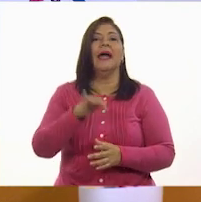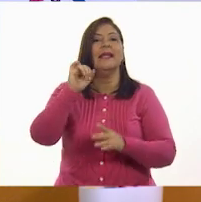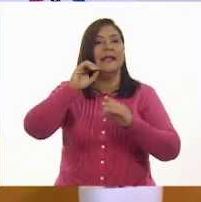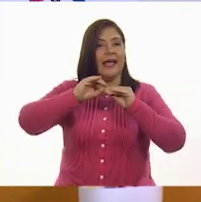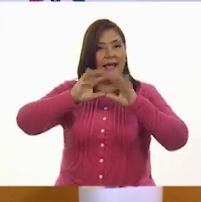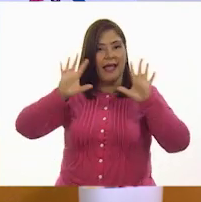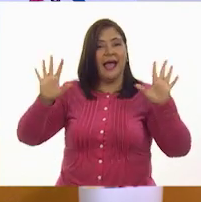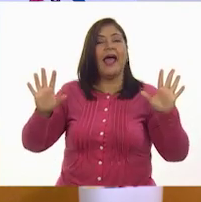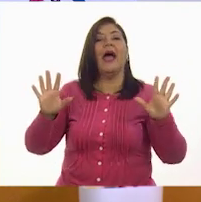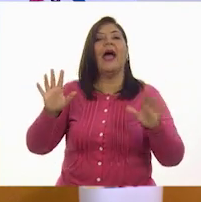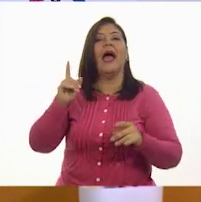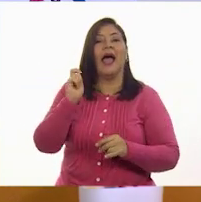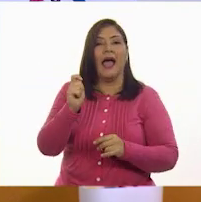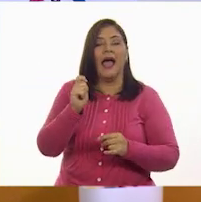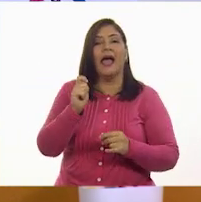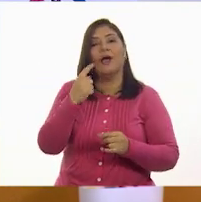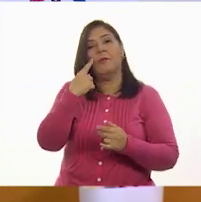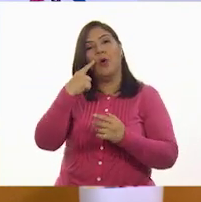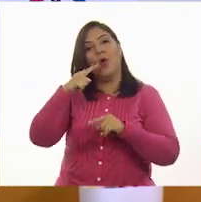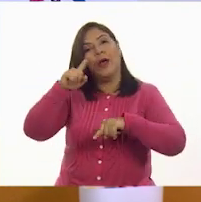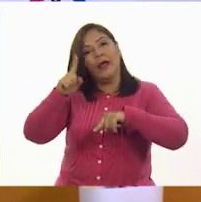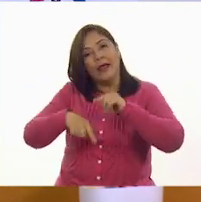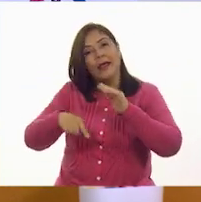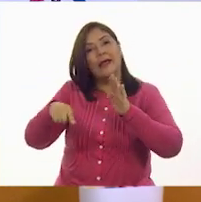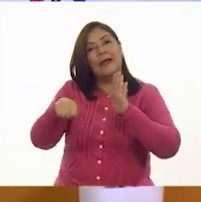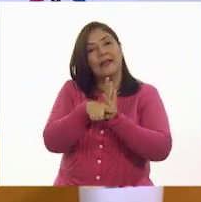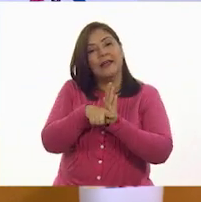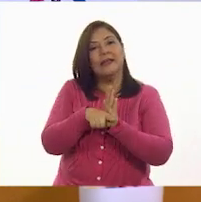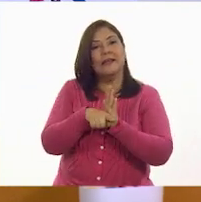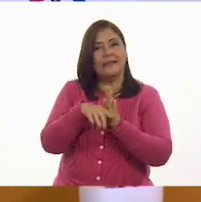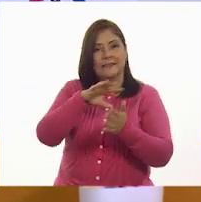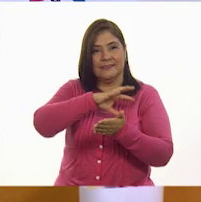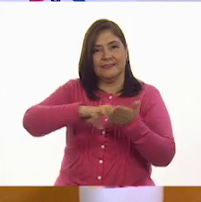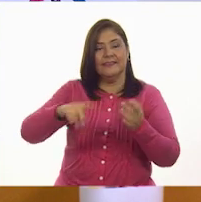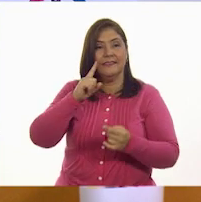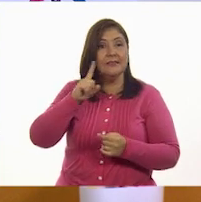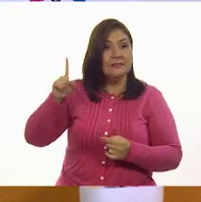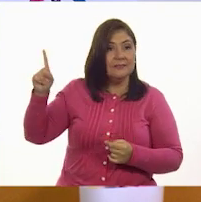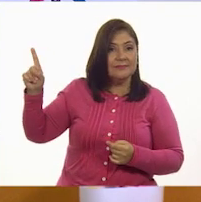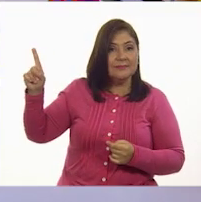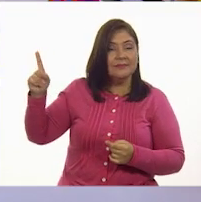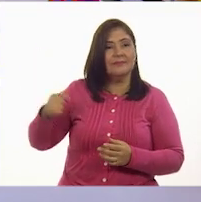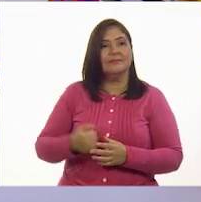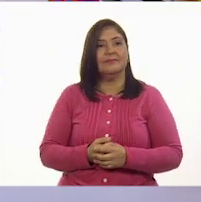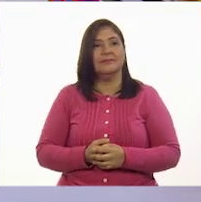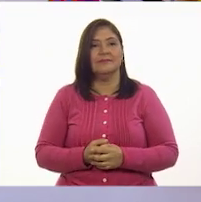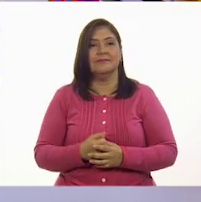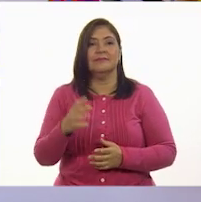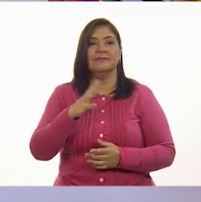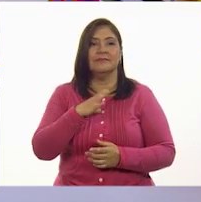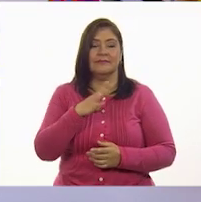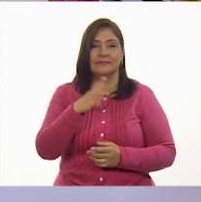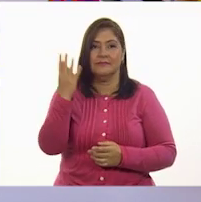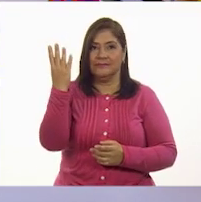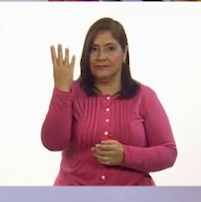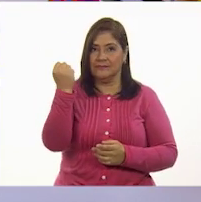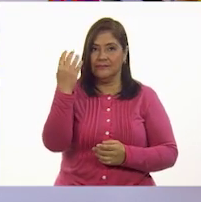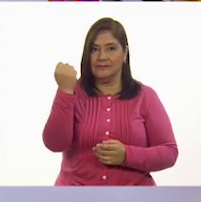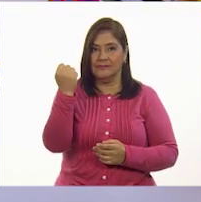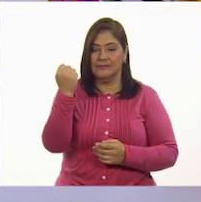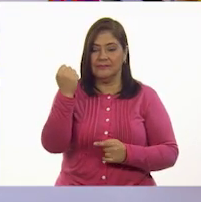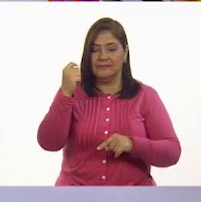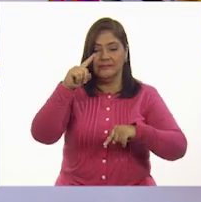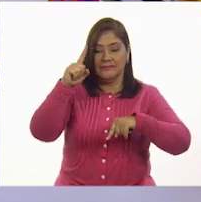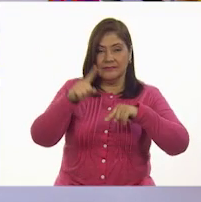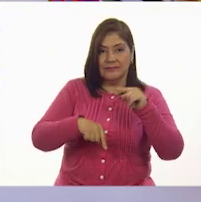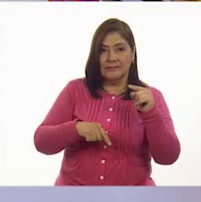Claro, porque estamos restando. Restándole, muy bien, Laura. Claro, sí, porque si tengo estas 9... y yo le